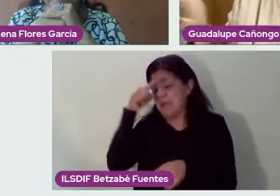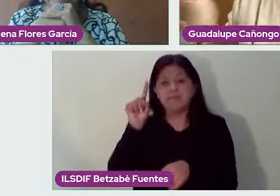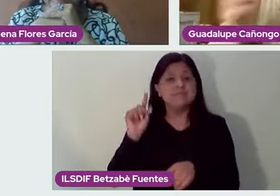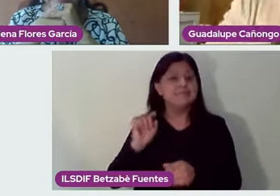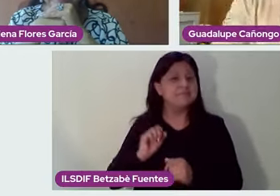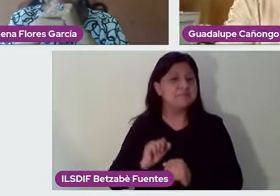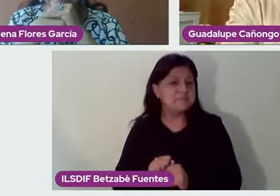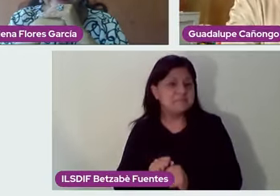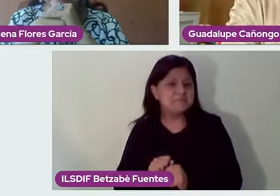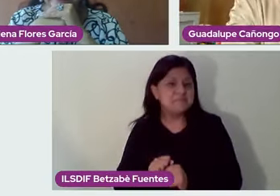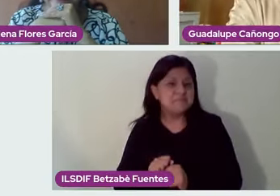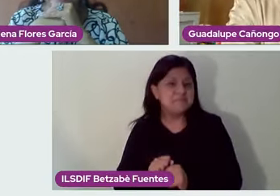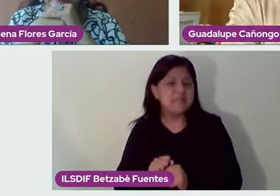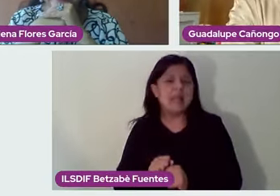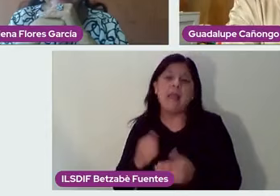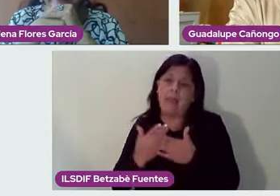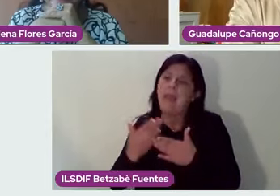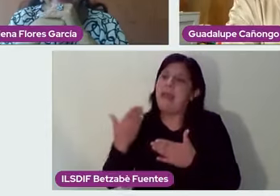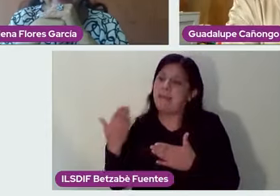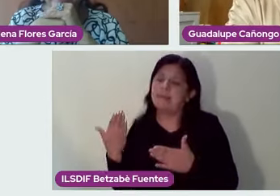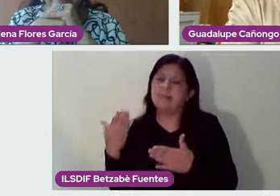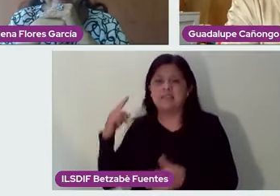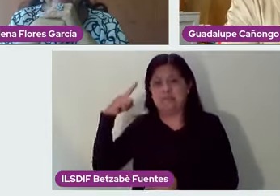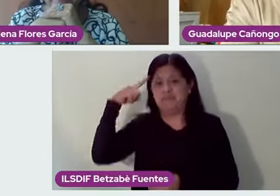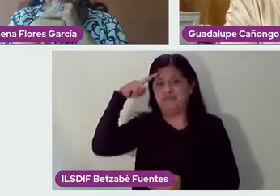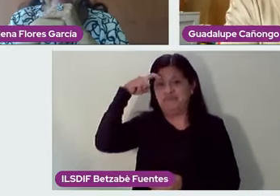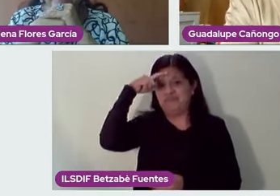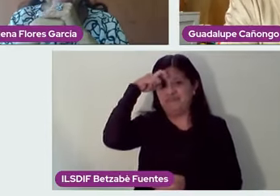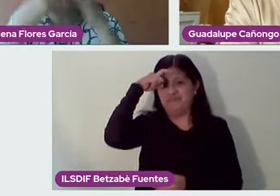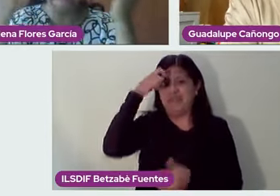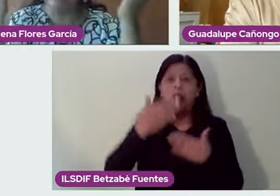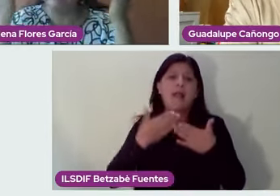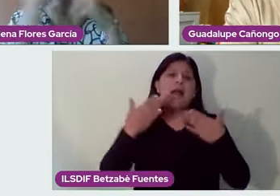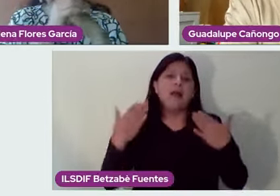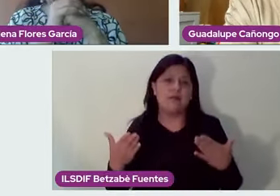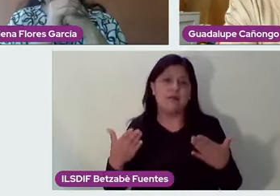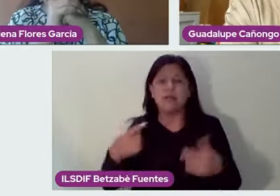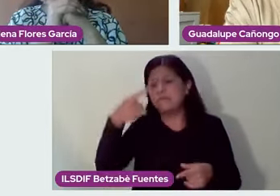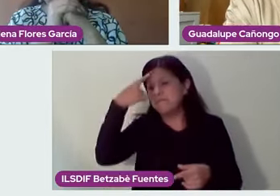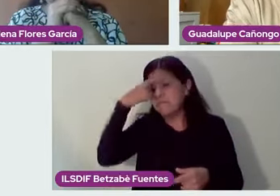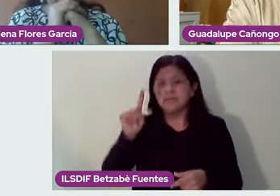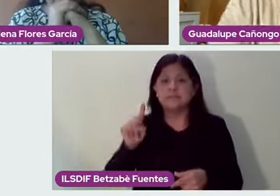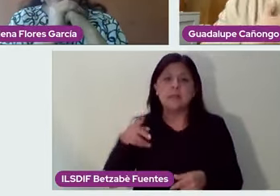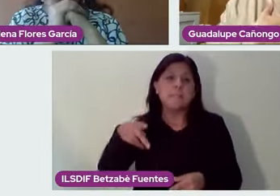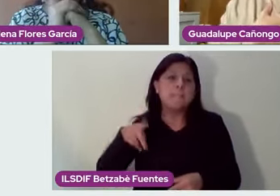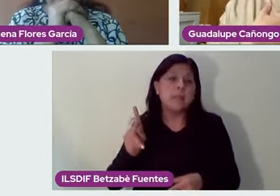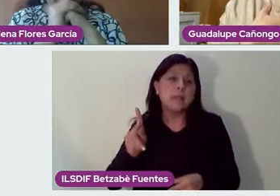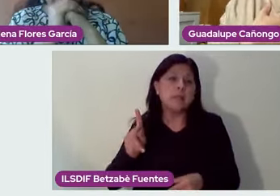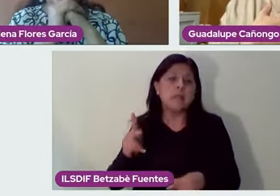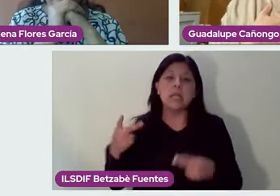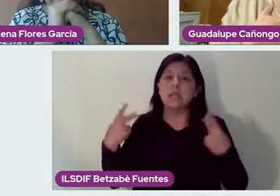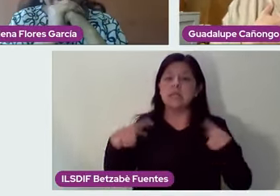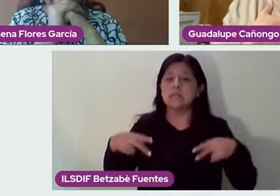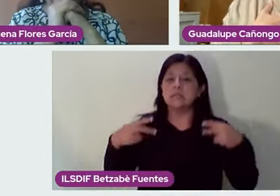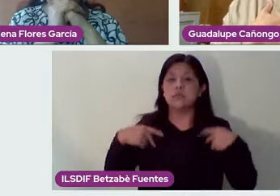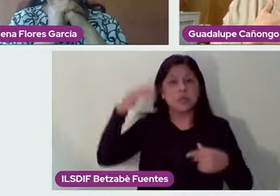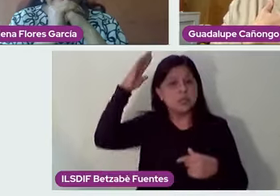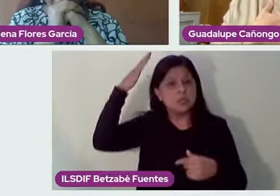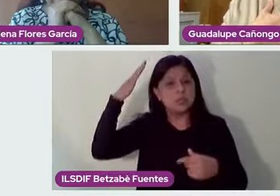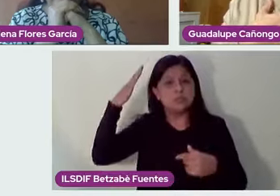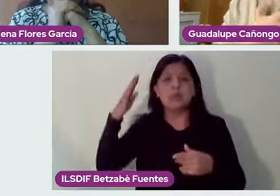facilísimo ahora a comparación de antes. Las personas mayores dicen no. No, no, no, no. Para